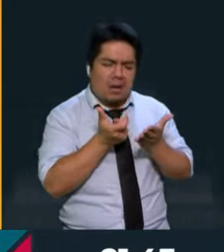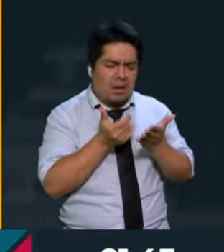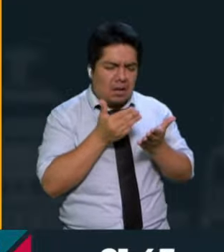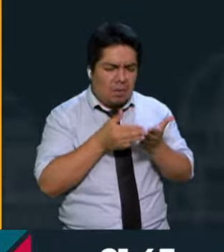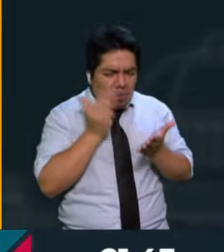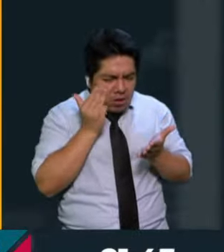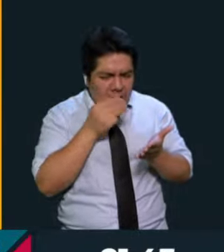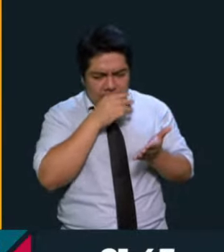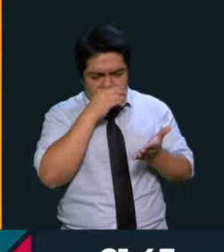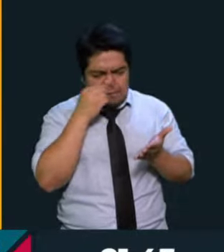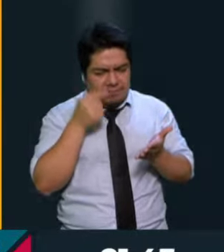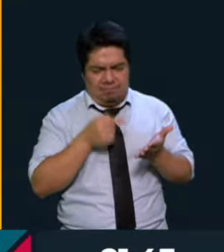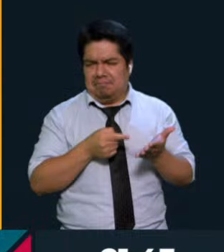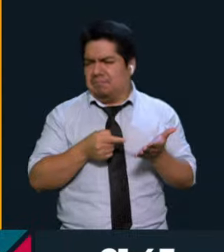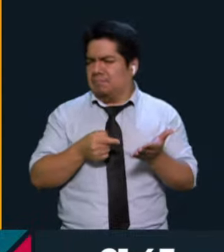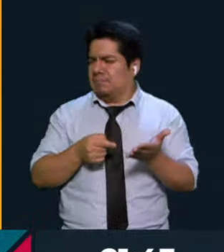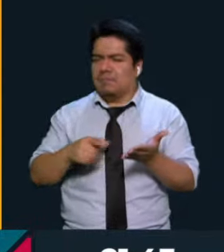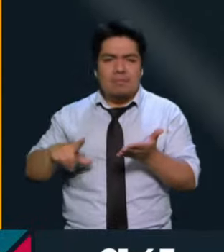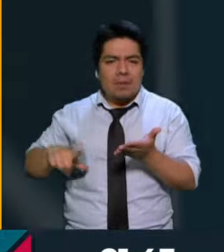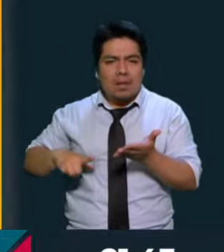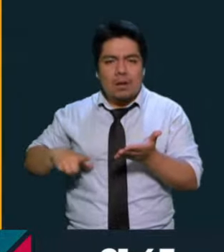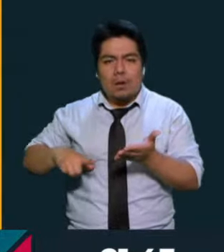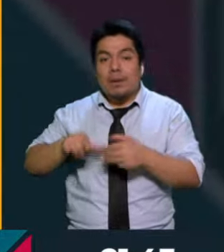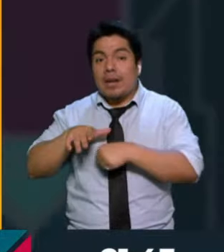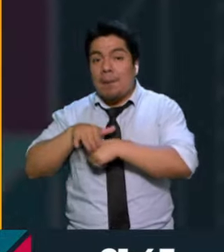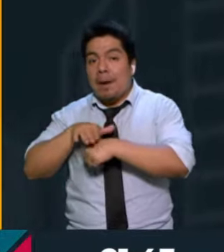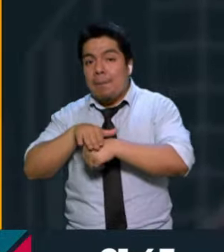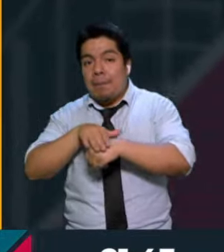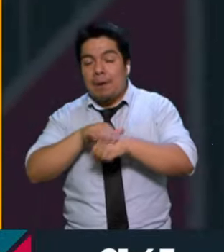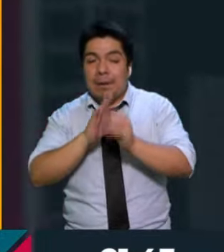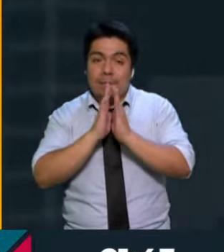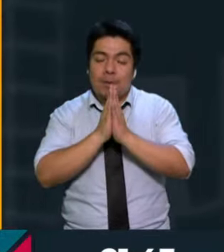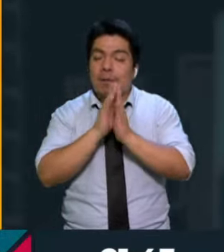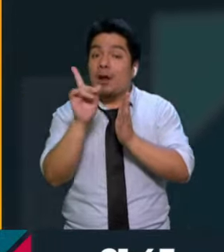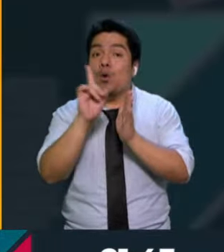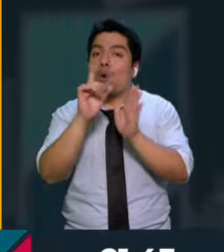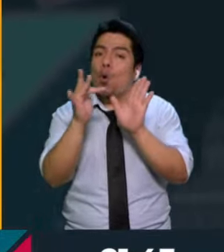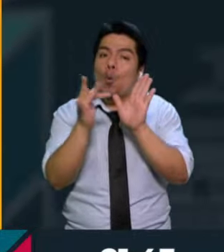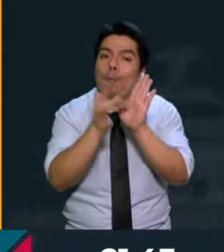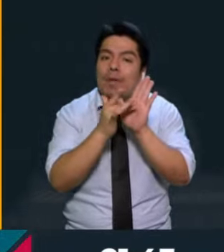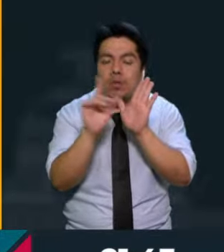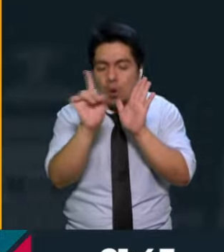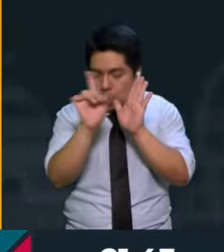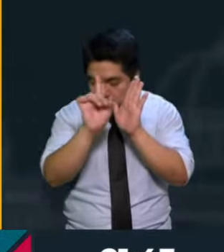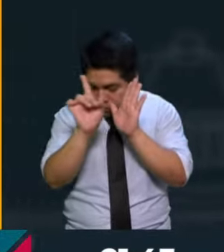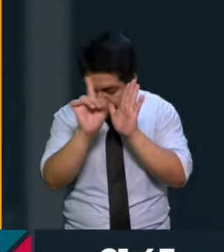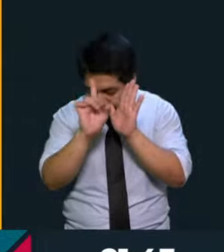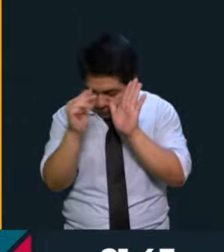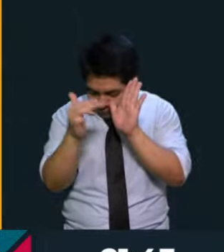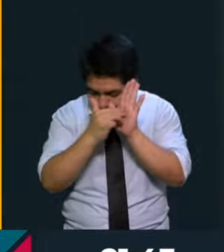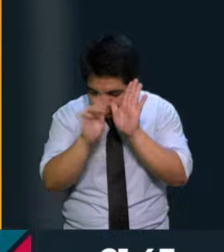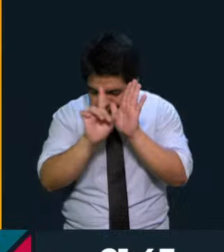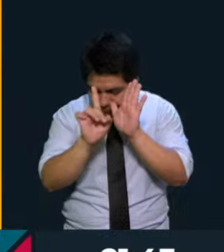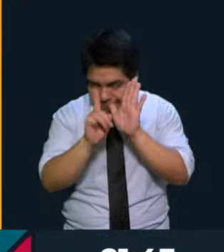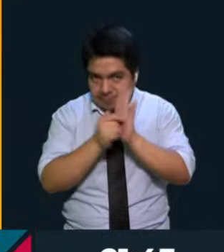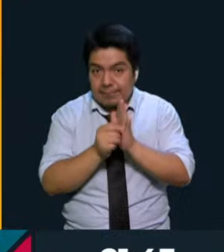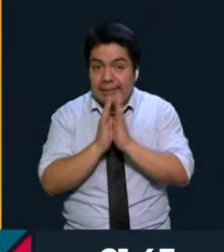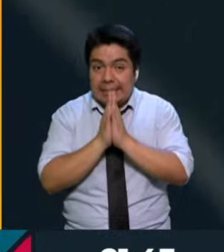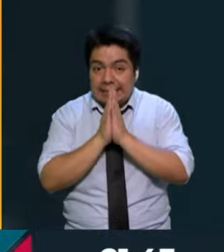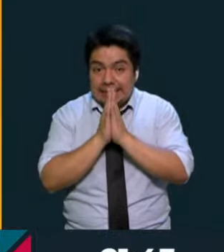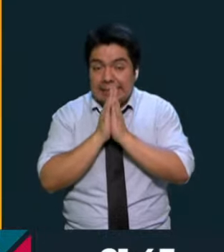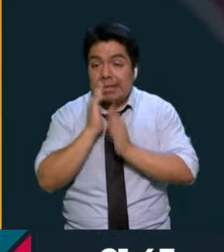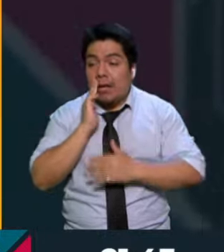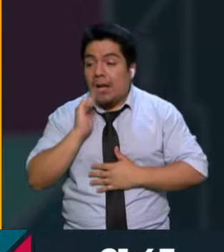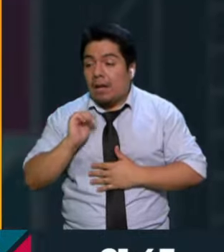multa. Como ya dije, el gobierno de la Ciudad de México alertó sobre este mensaje relacionado con el pago de una supuesta multa y precisó que el mensaje